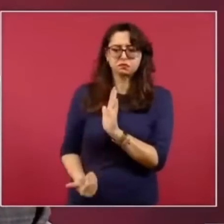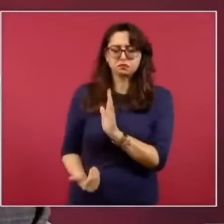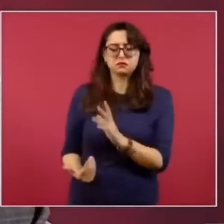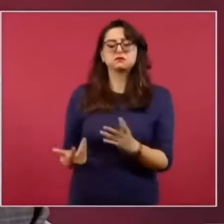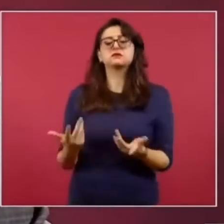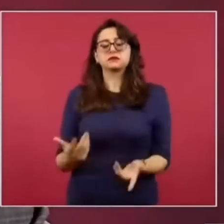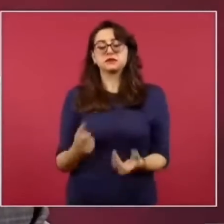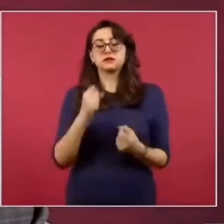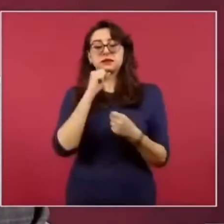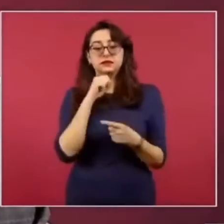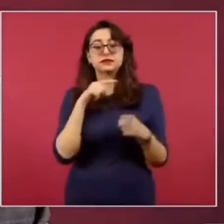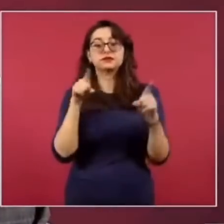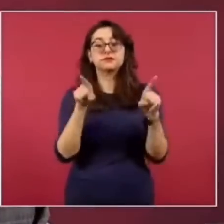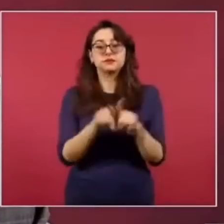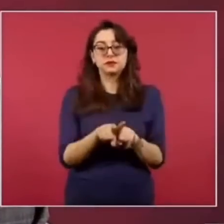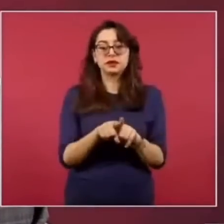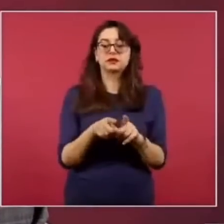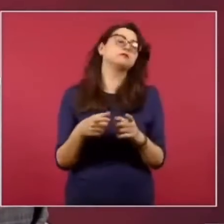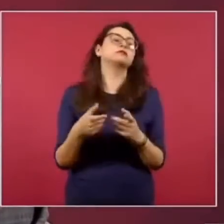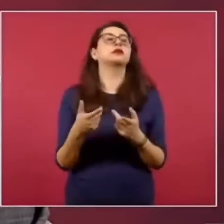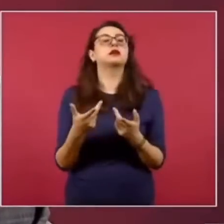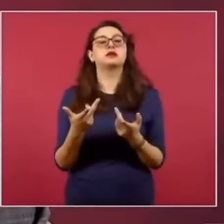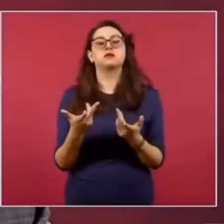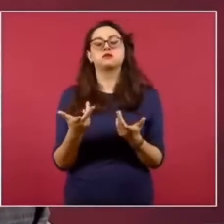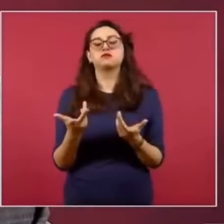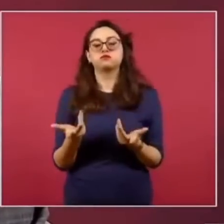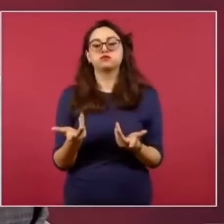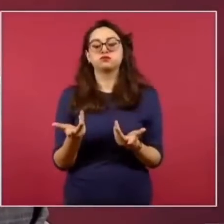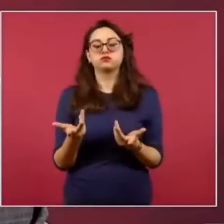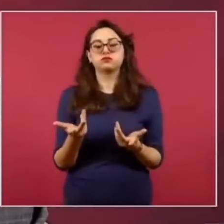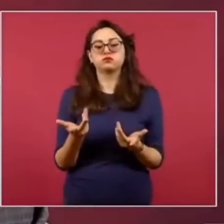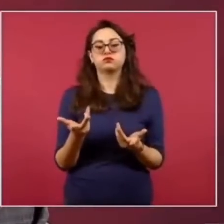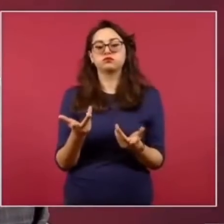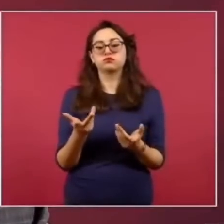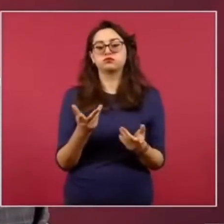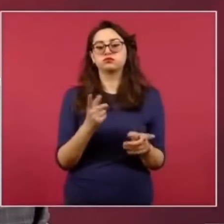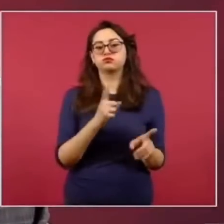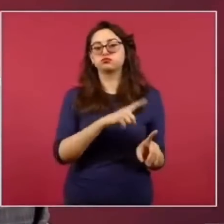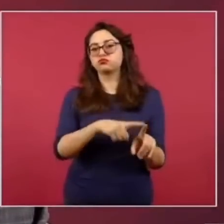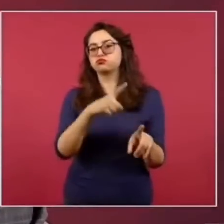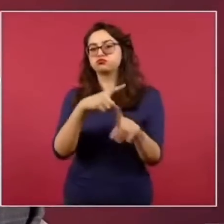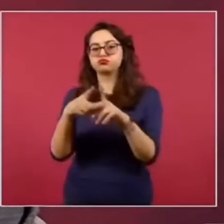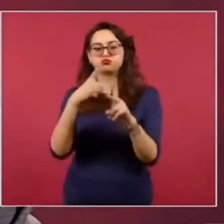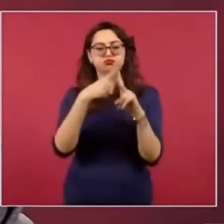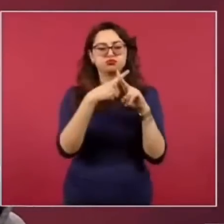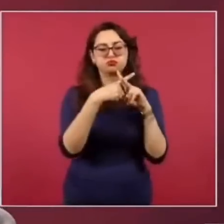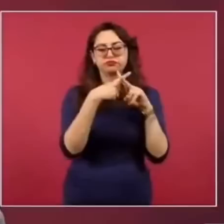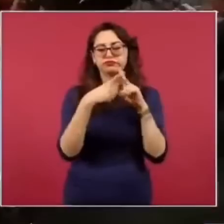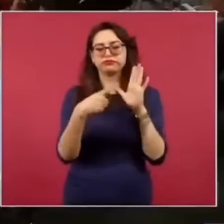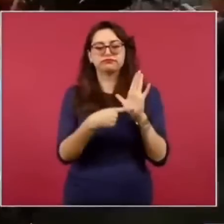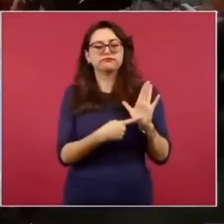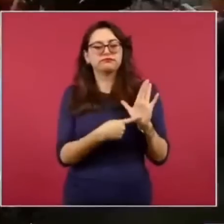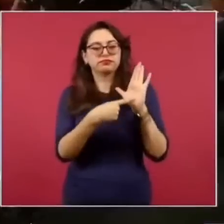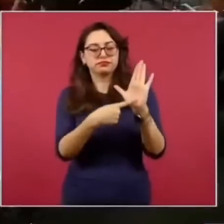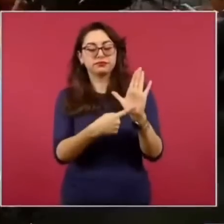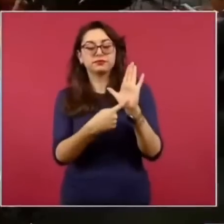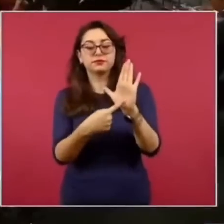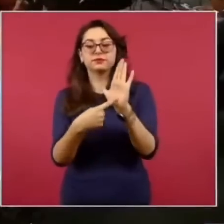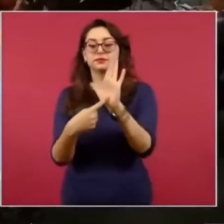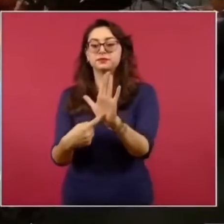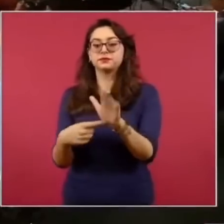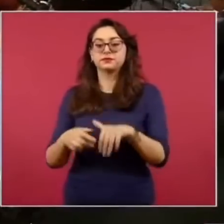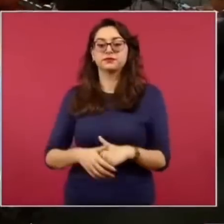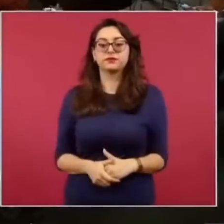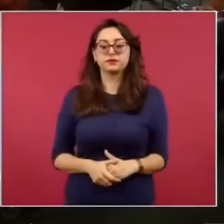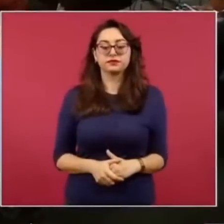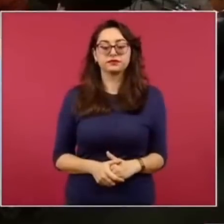desde luego continuando con la estabilización de los principales indicadores. Asimismo, nos